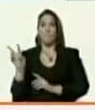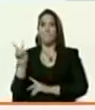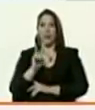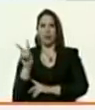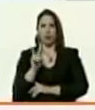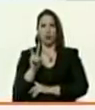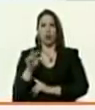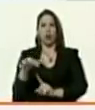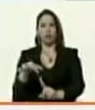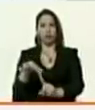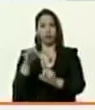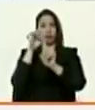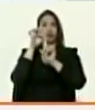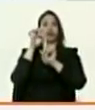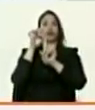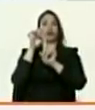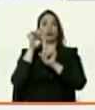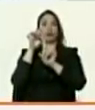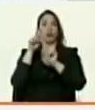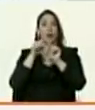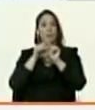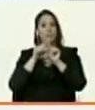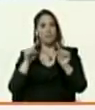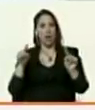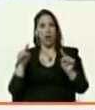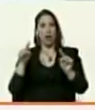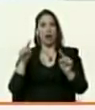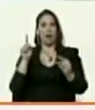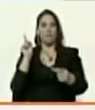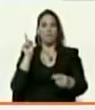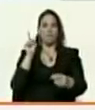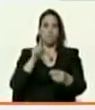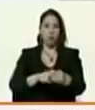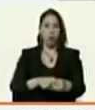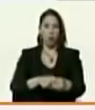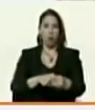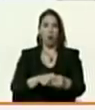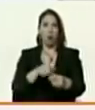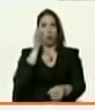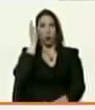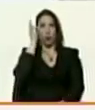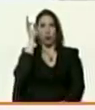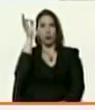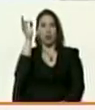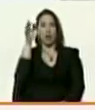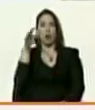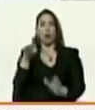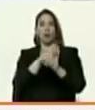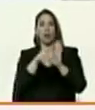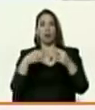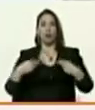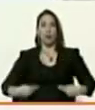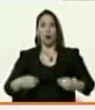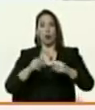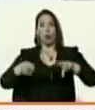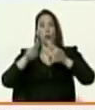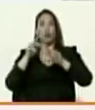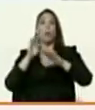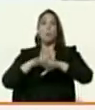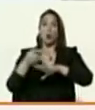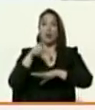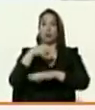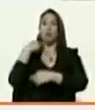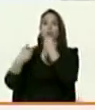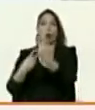sido electa para ingresar, para ser miembro del Consejo de Derechos Humanos de la ONU, porque es una voz importante